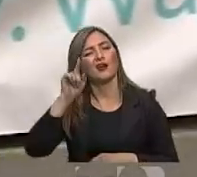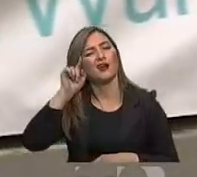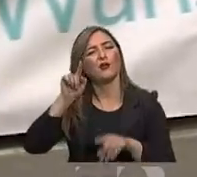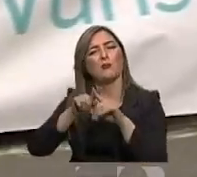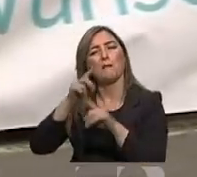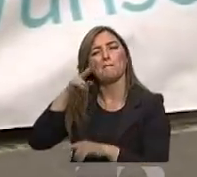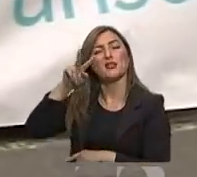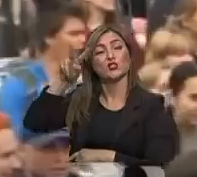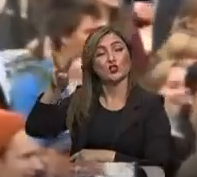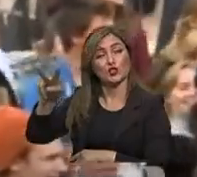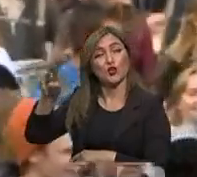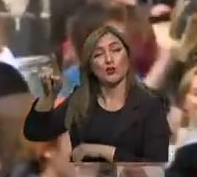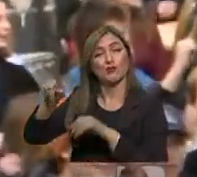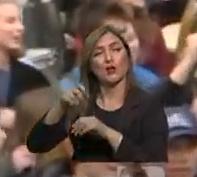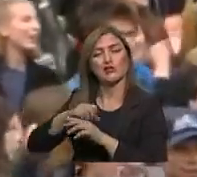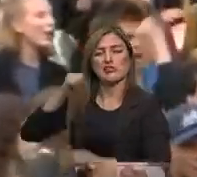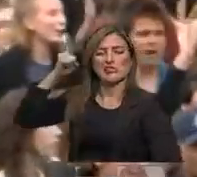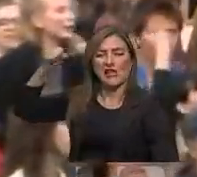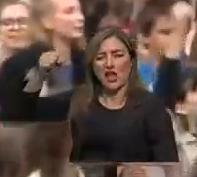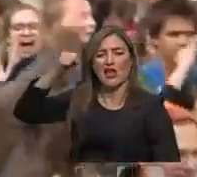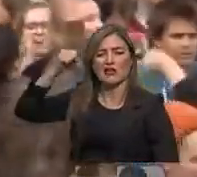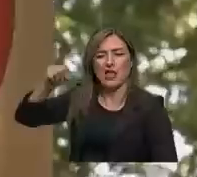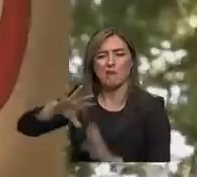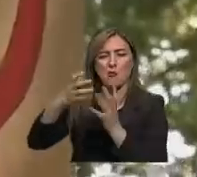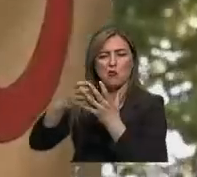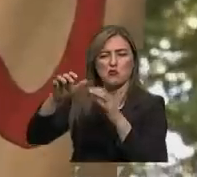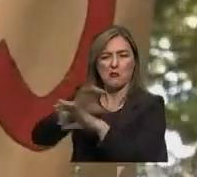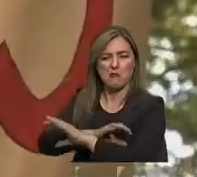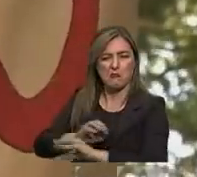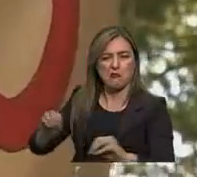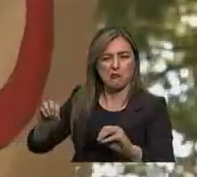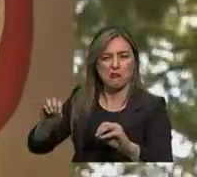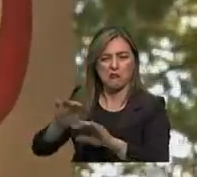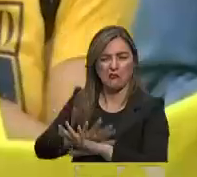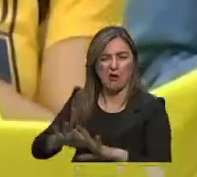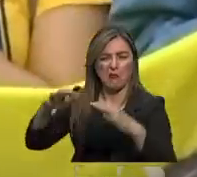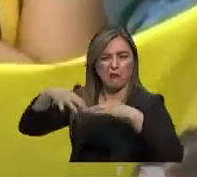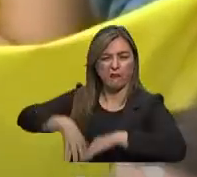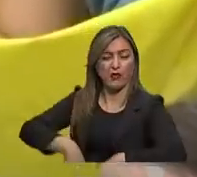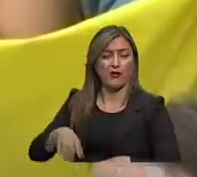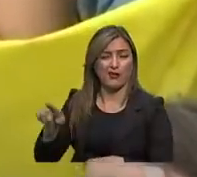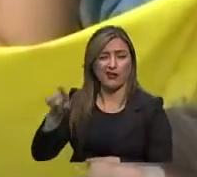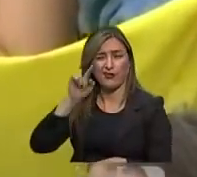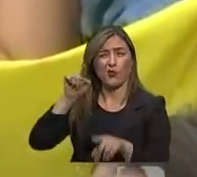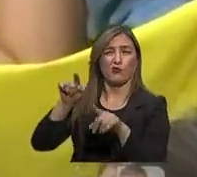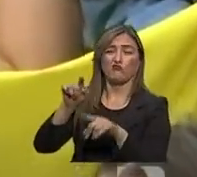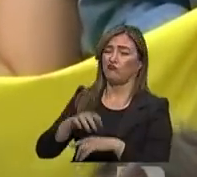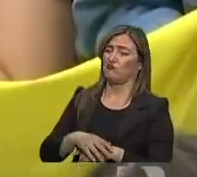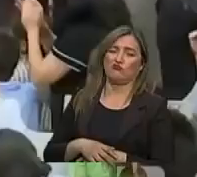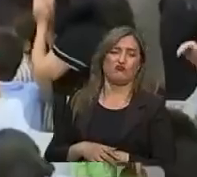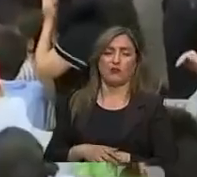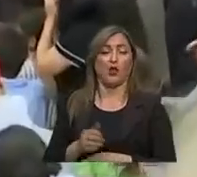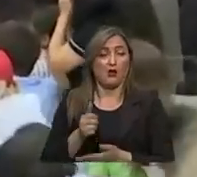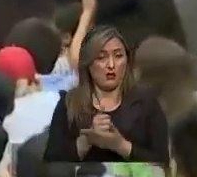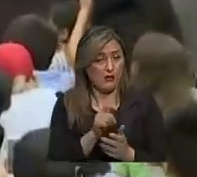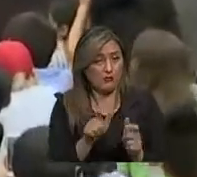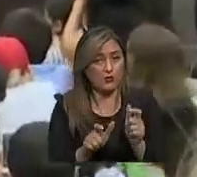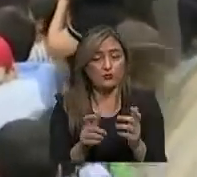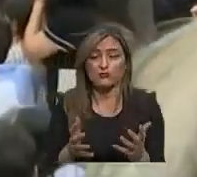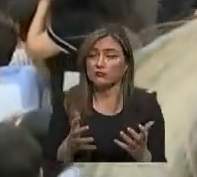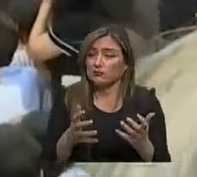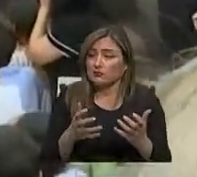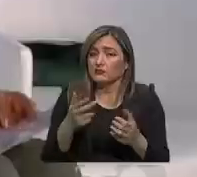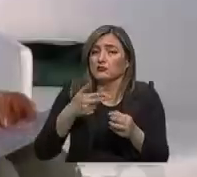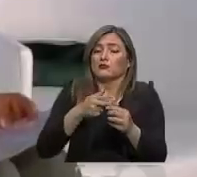visión apocalíptica de activistas ecológicos que pintan panoramas sombríos. Eso no ayuda a una población que quiere